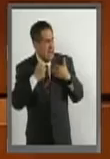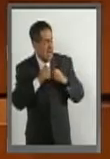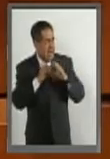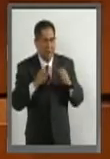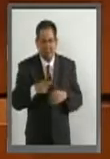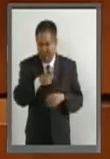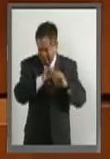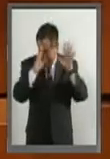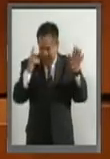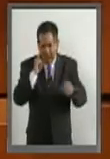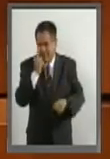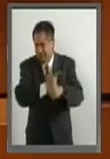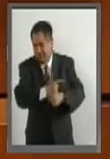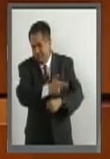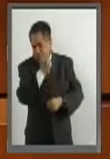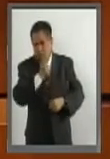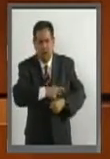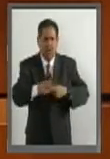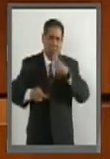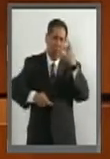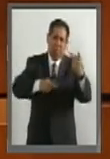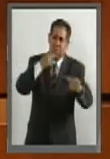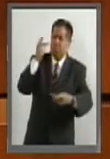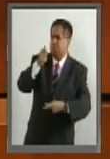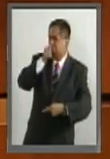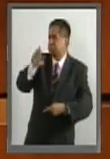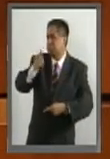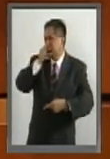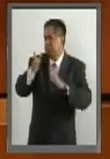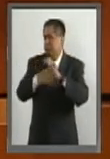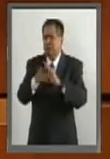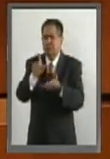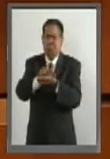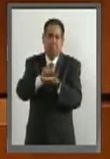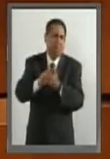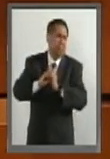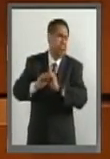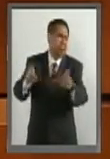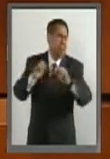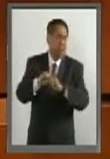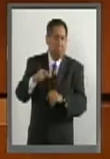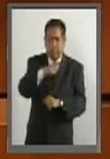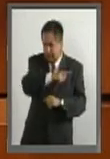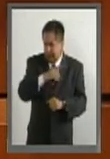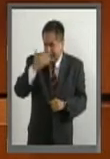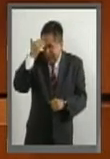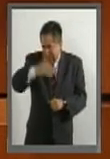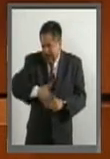está despotricando permanentemente con su Twitter, y sabemos que quiere reducir